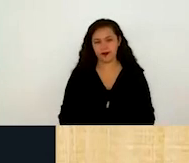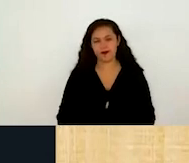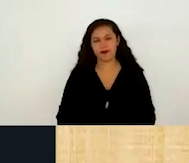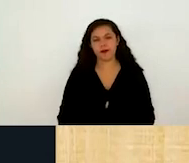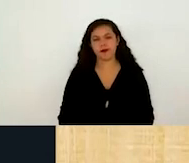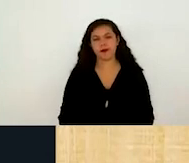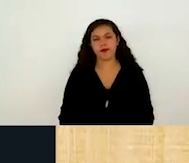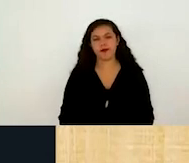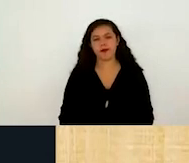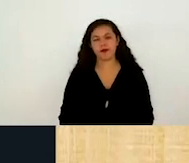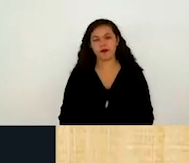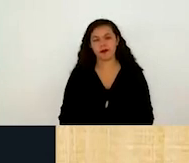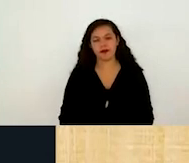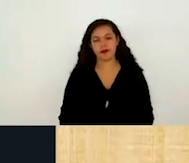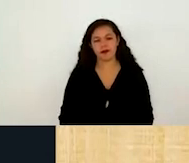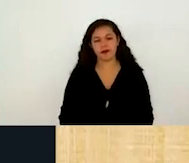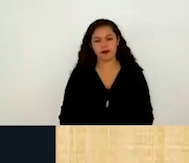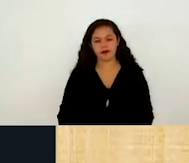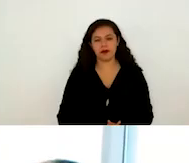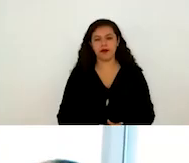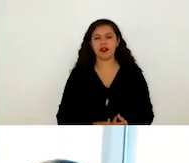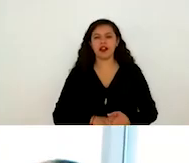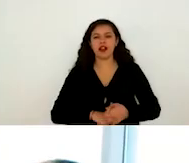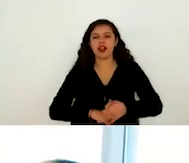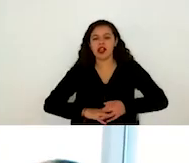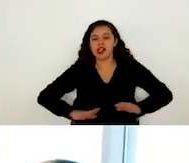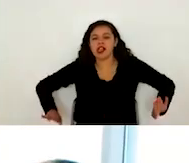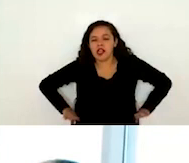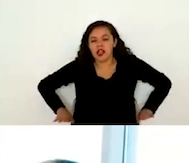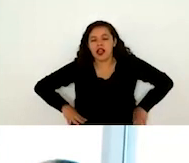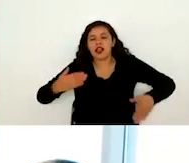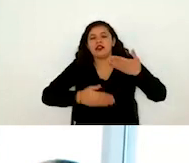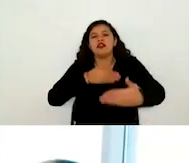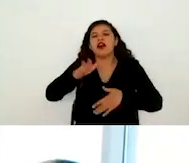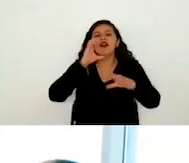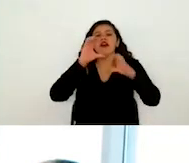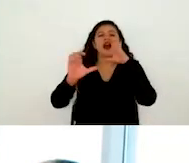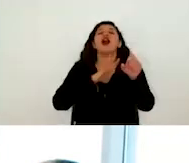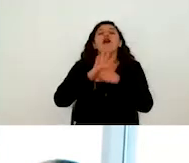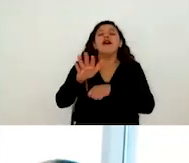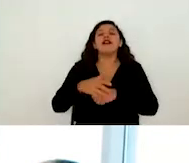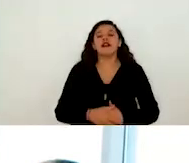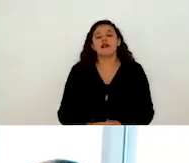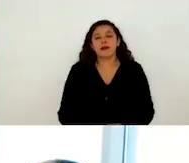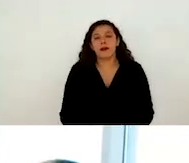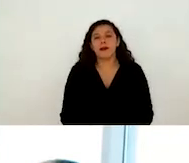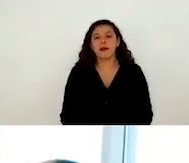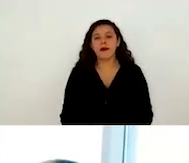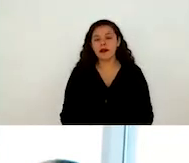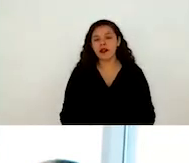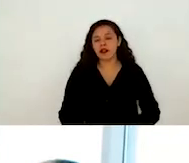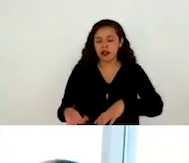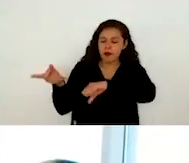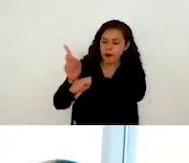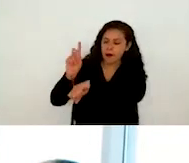sin que él cuáles son las características del proceso de comunicación entonces aquí hacer cotidiano en la